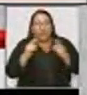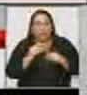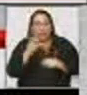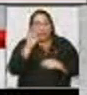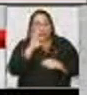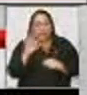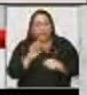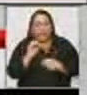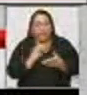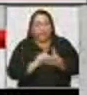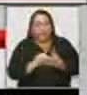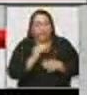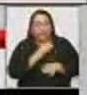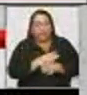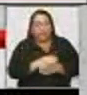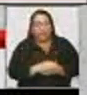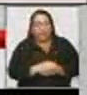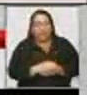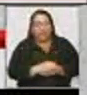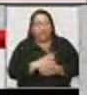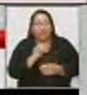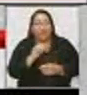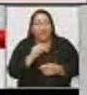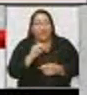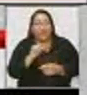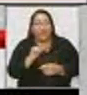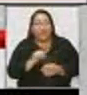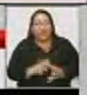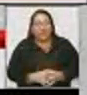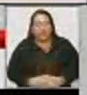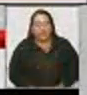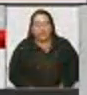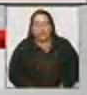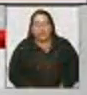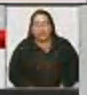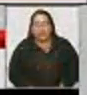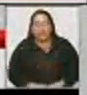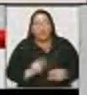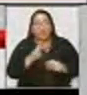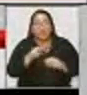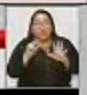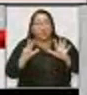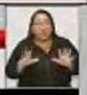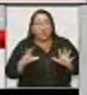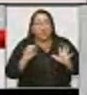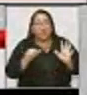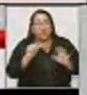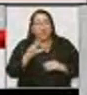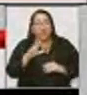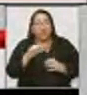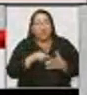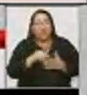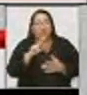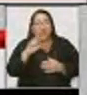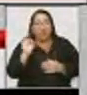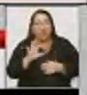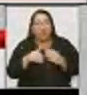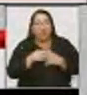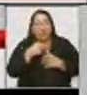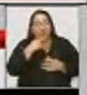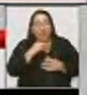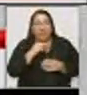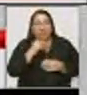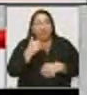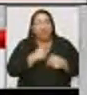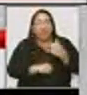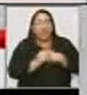a las cifras preliminares del INEI, en el 2018 el 63.2% de